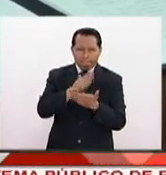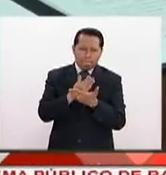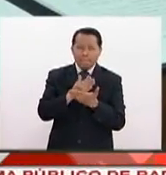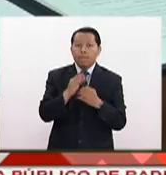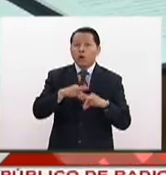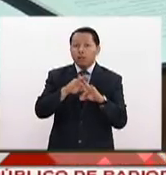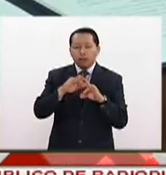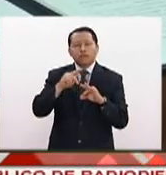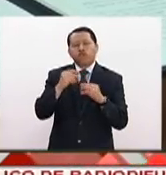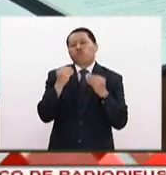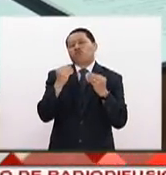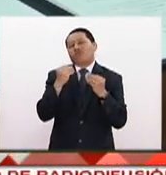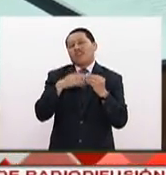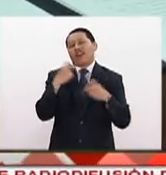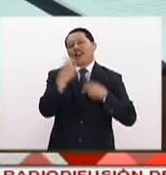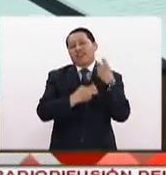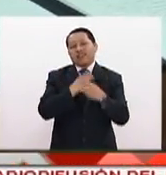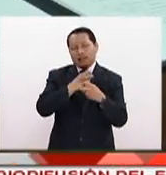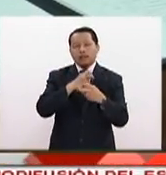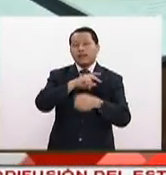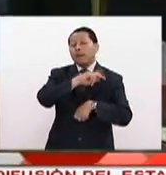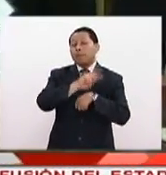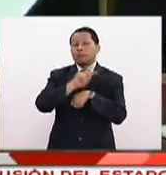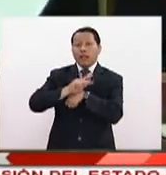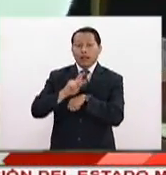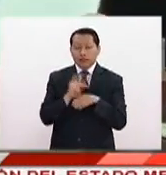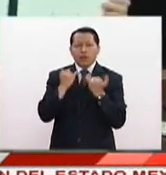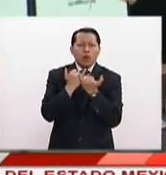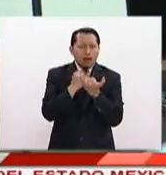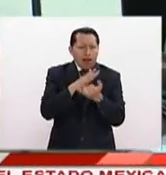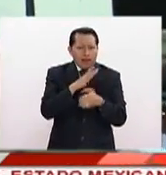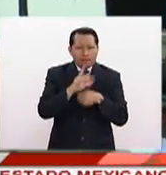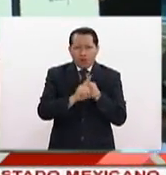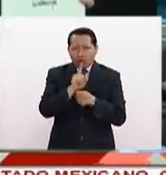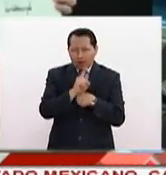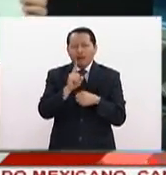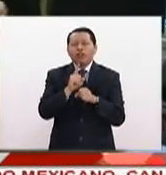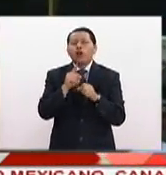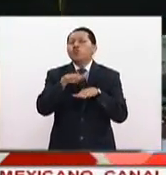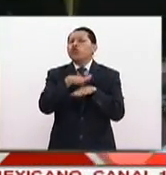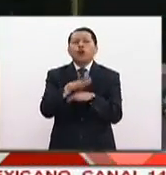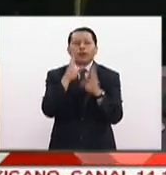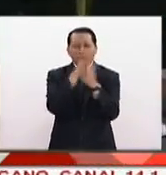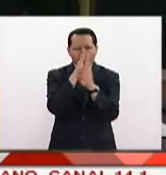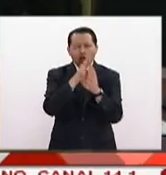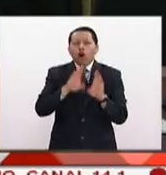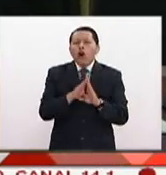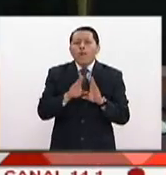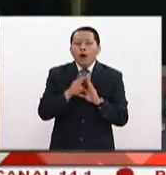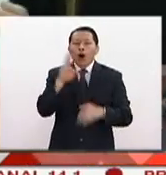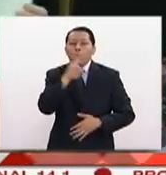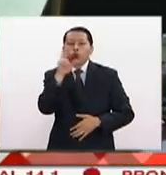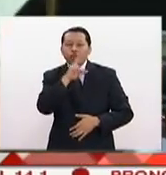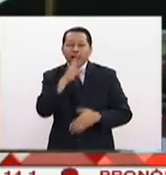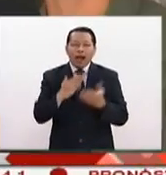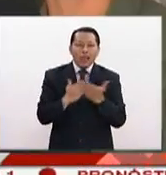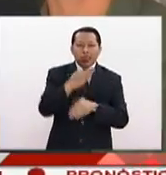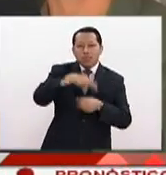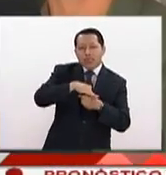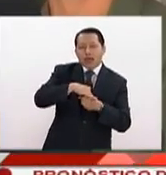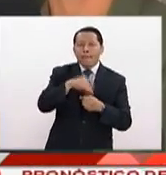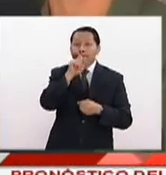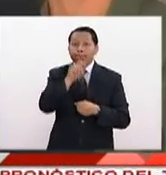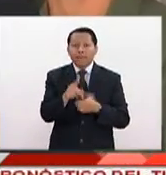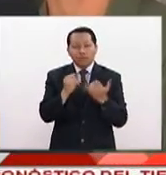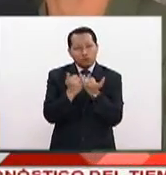nivel internacional. El mandatario estadounidense también se ha visto envuelto en casos de espionaje, como la trama rusa. Reitera su intención de